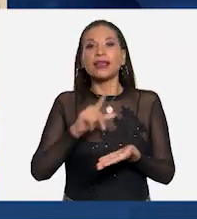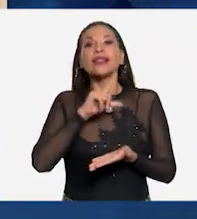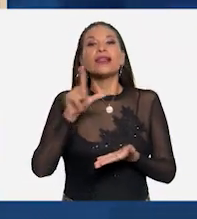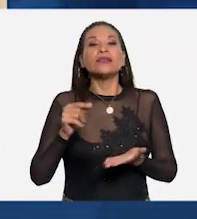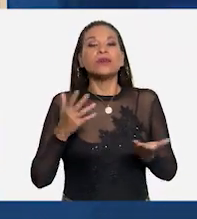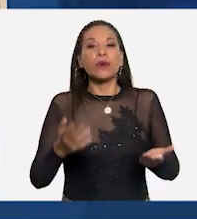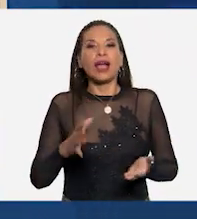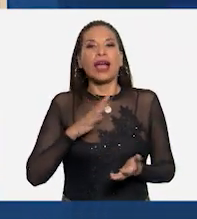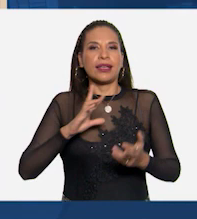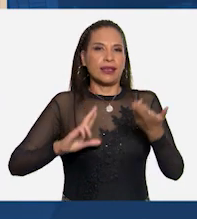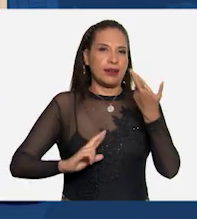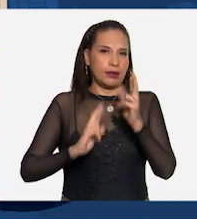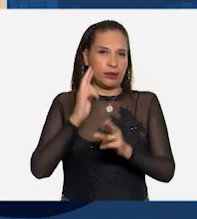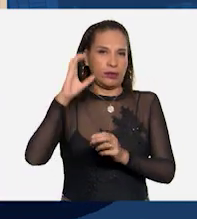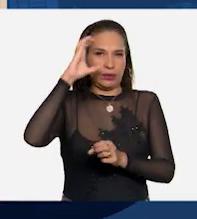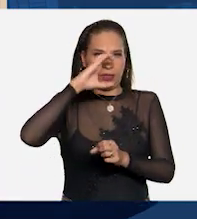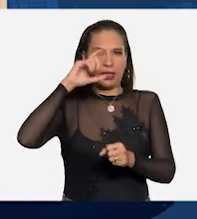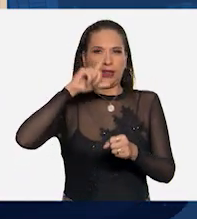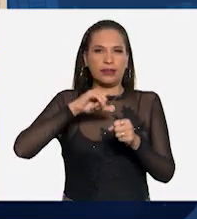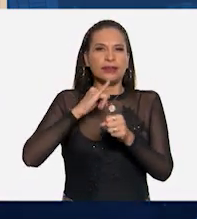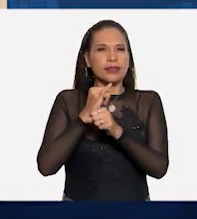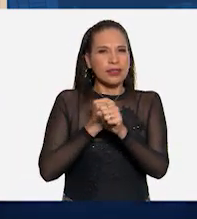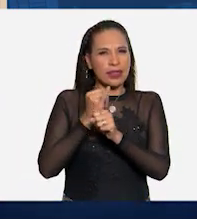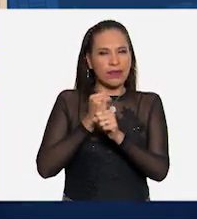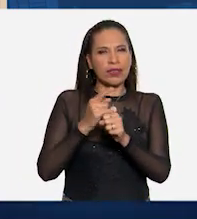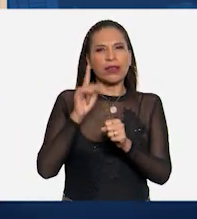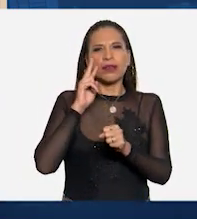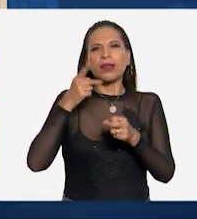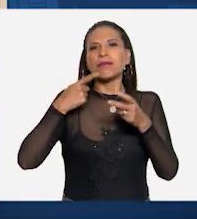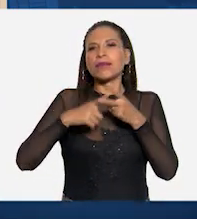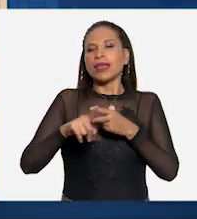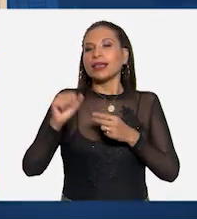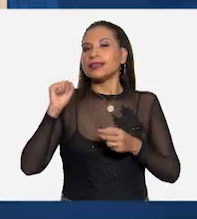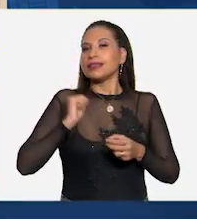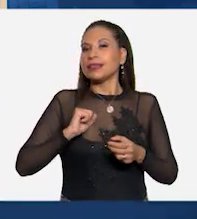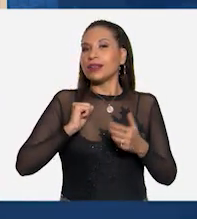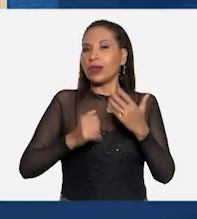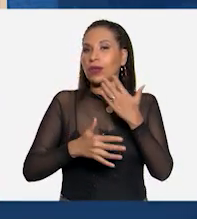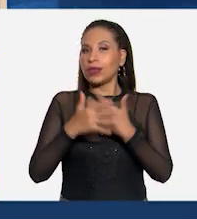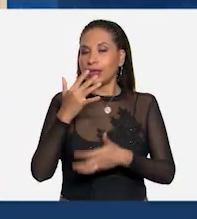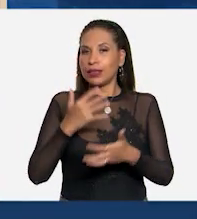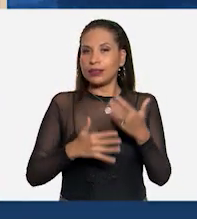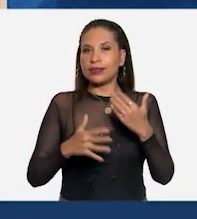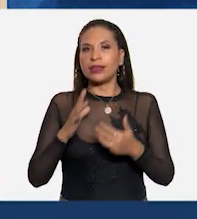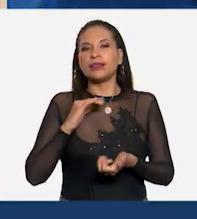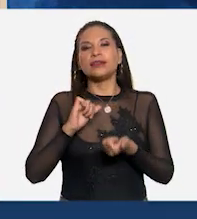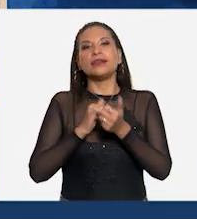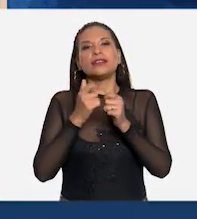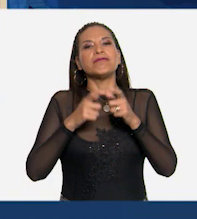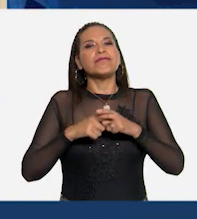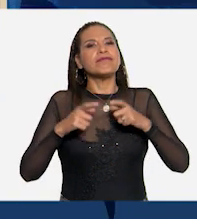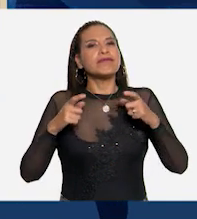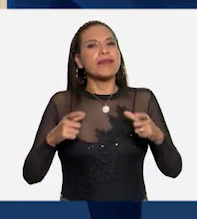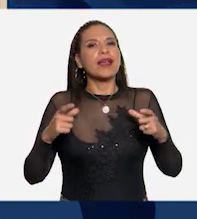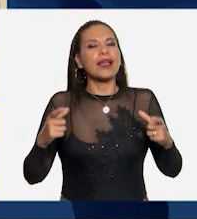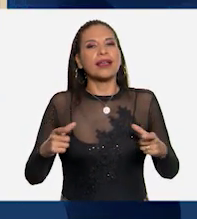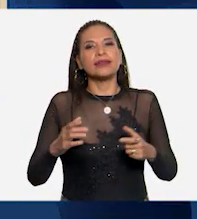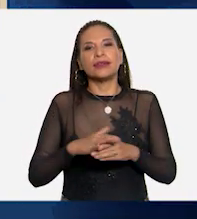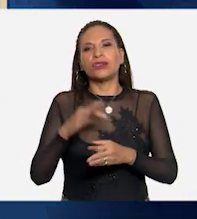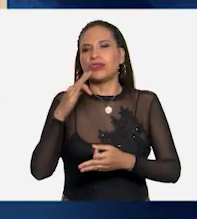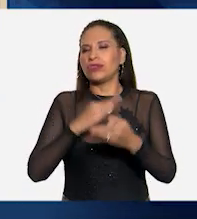finalmente está la Revolución Científica que, si bien arranca en el siglo XV, se va a extender